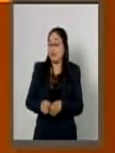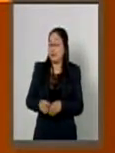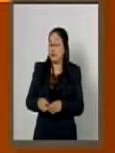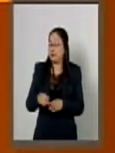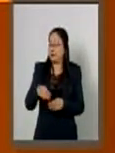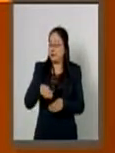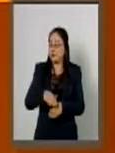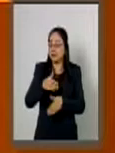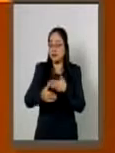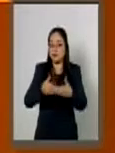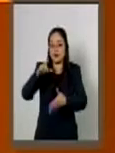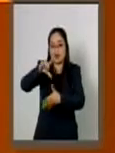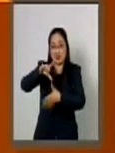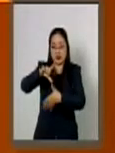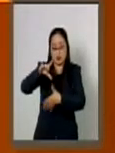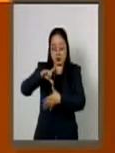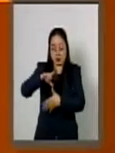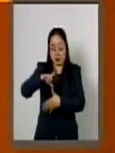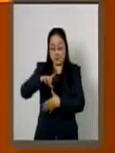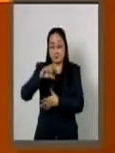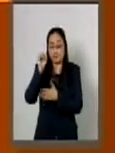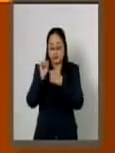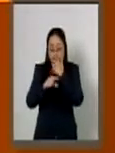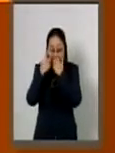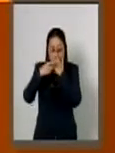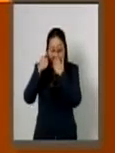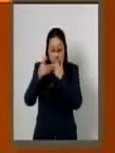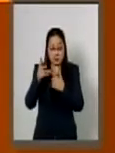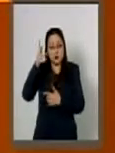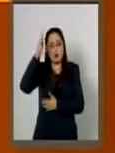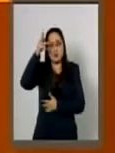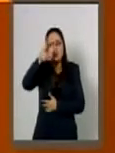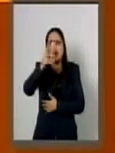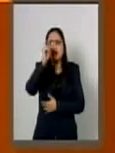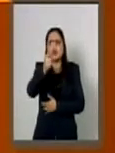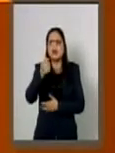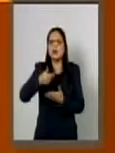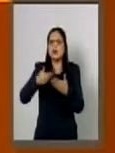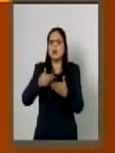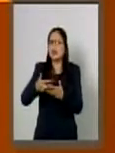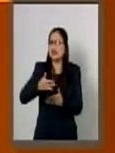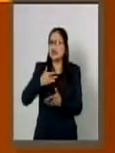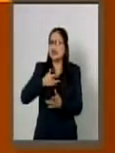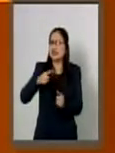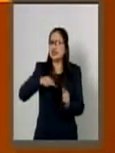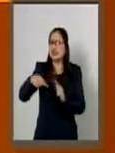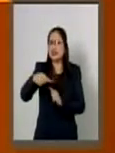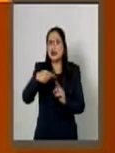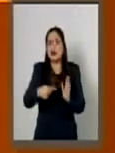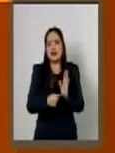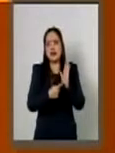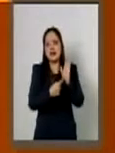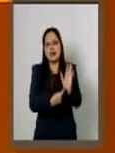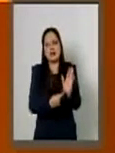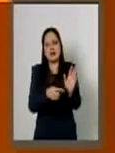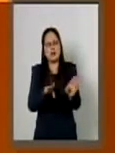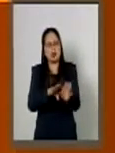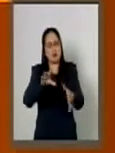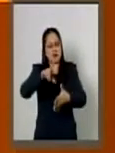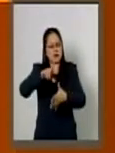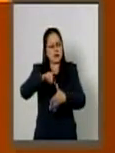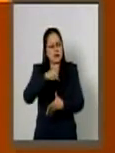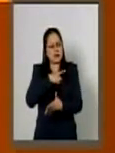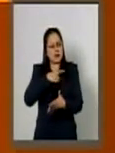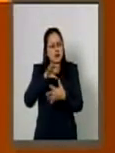de Latinoamérica y de cara al futuro, que se visualiza como el ejemplo que debe seguir Latinoamérica